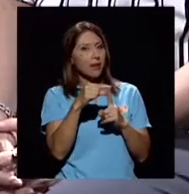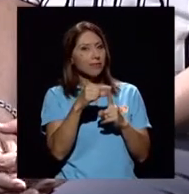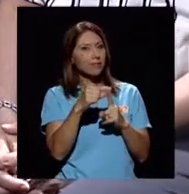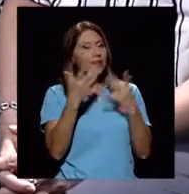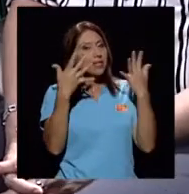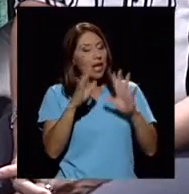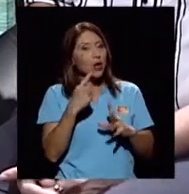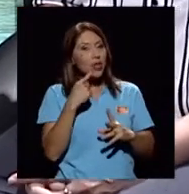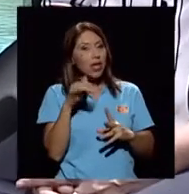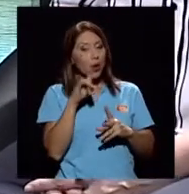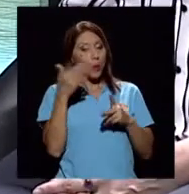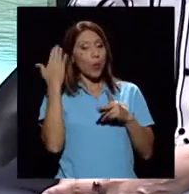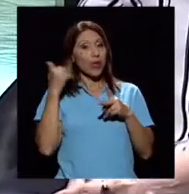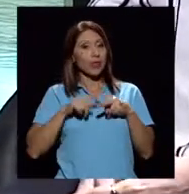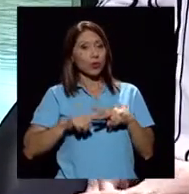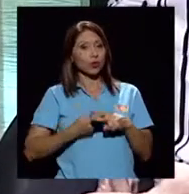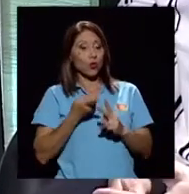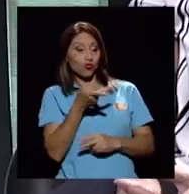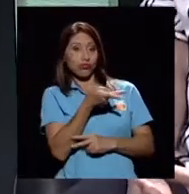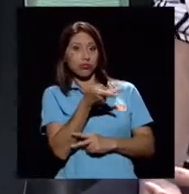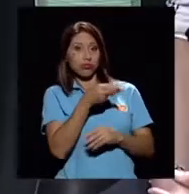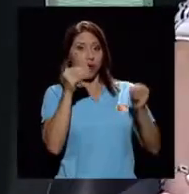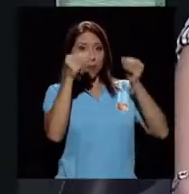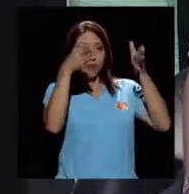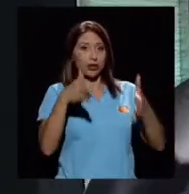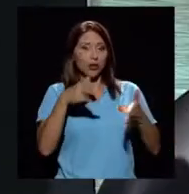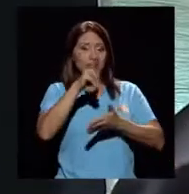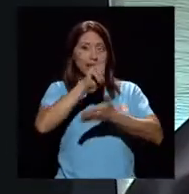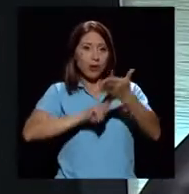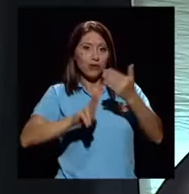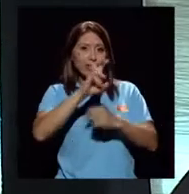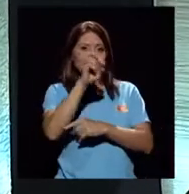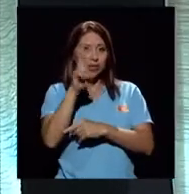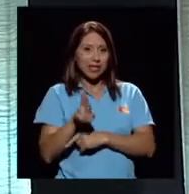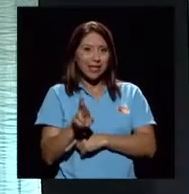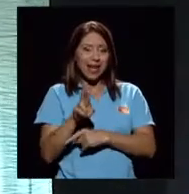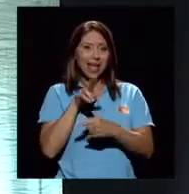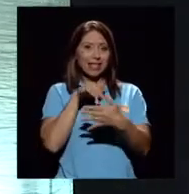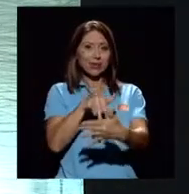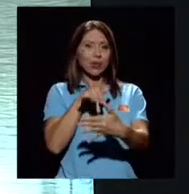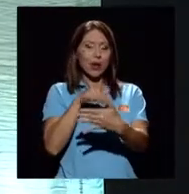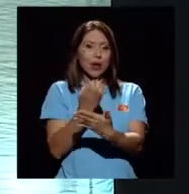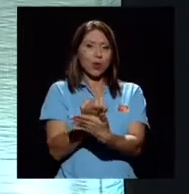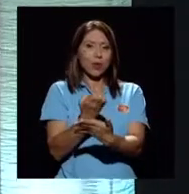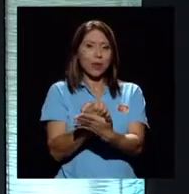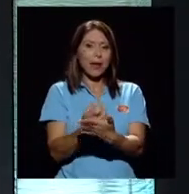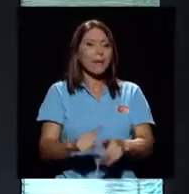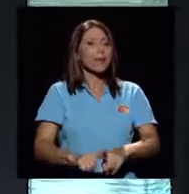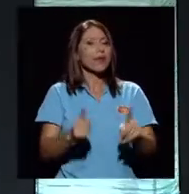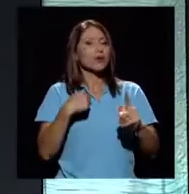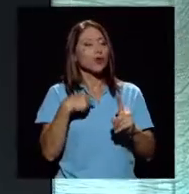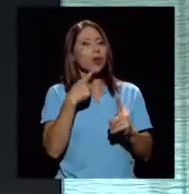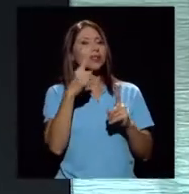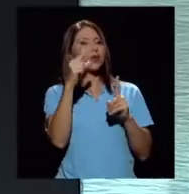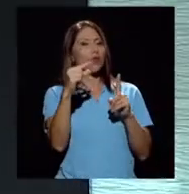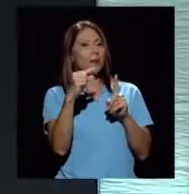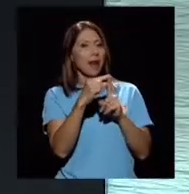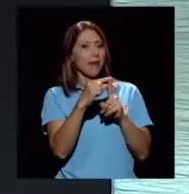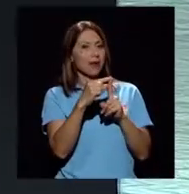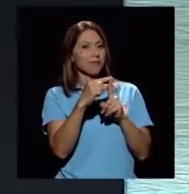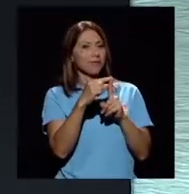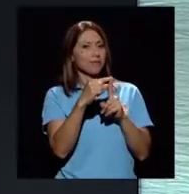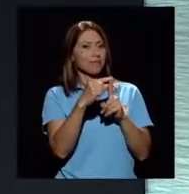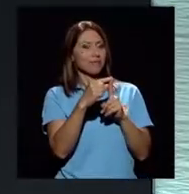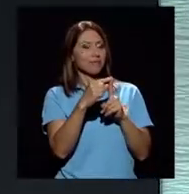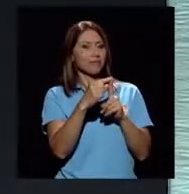ustedes son profesores de la Universidad de Costa Rica y en específico de la Escuela de Economía, pero les voy a decir una palabra